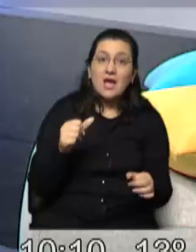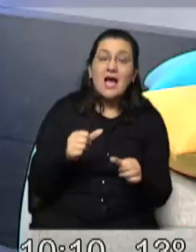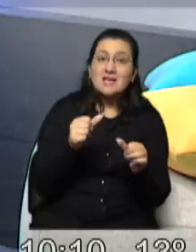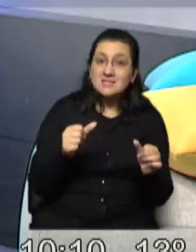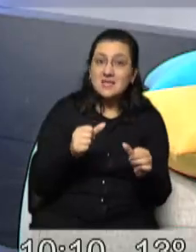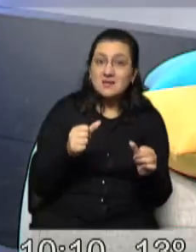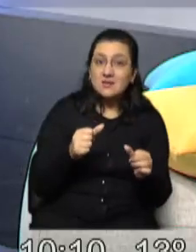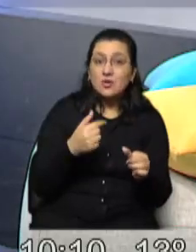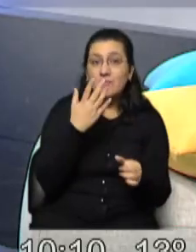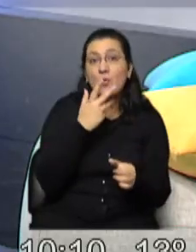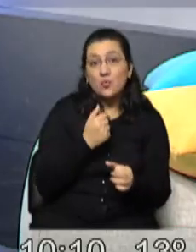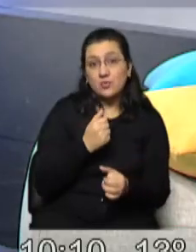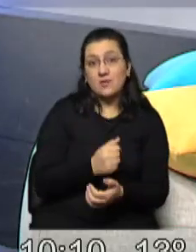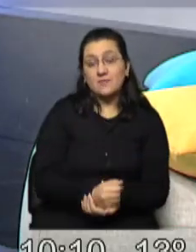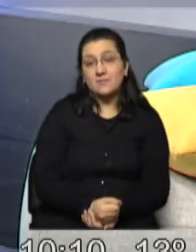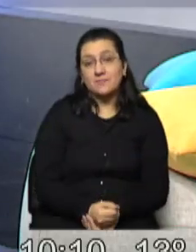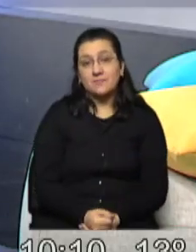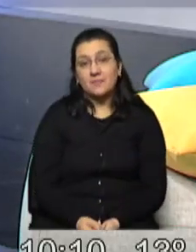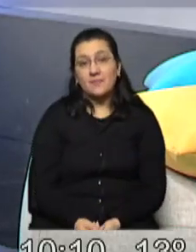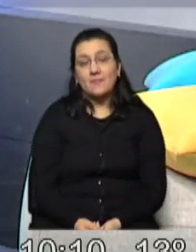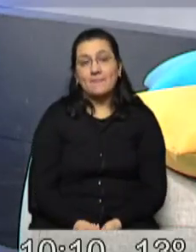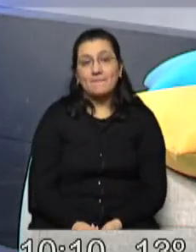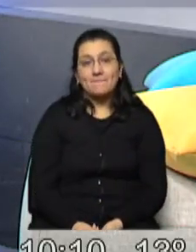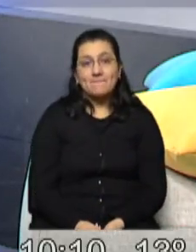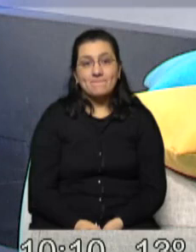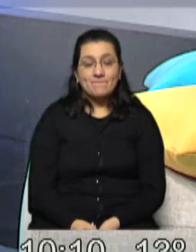hice. Claro, sobre todo, viste,